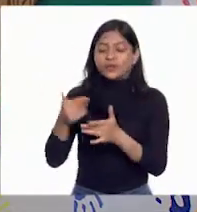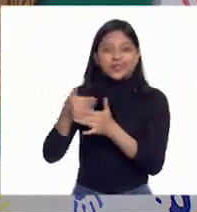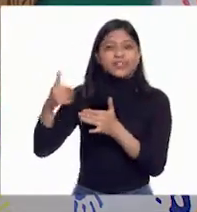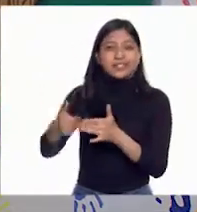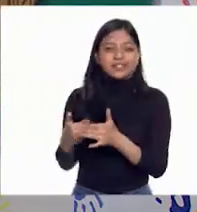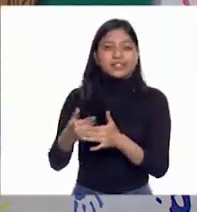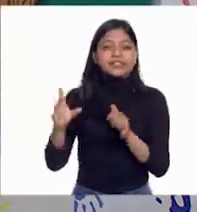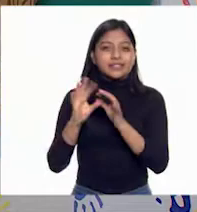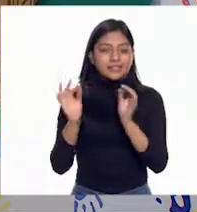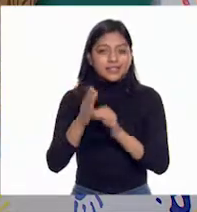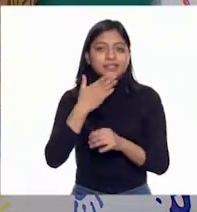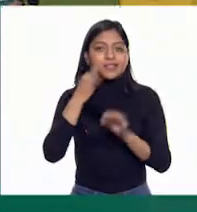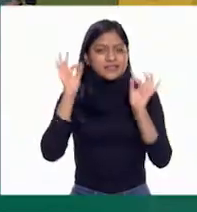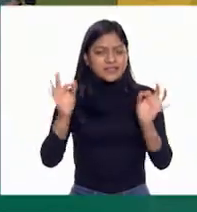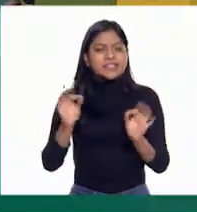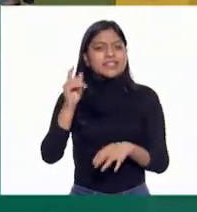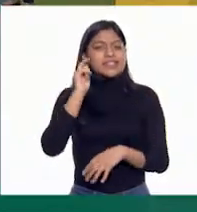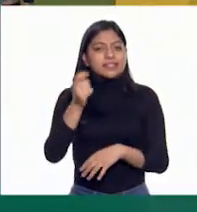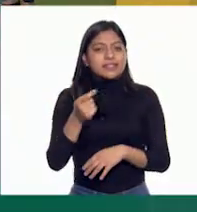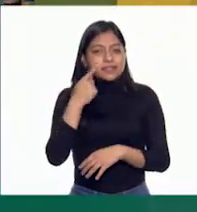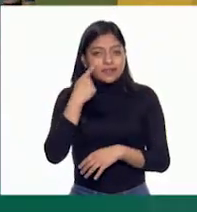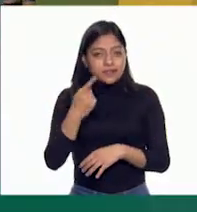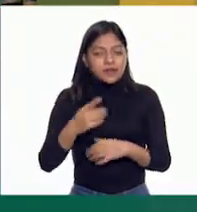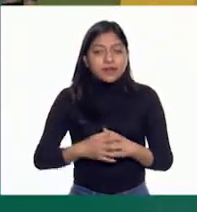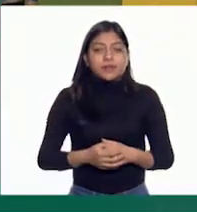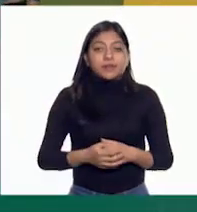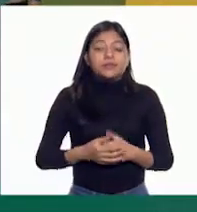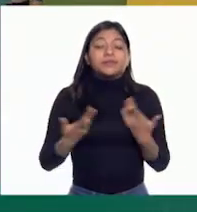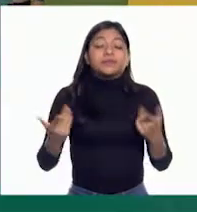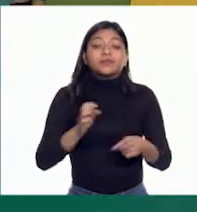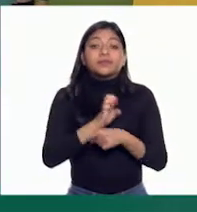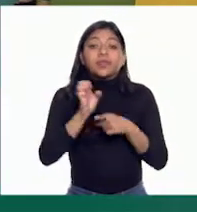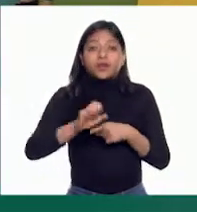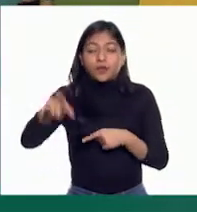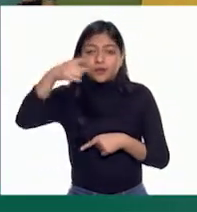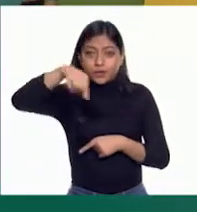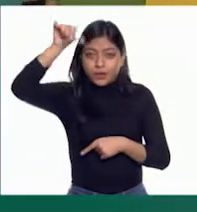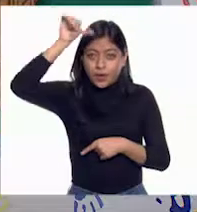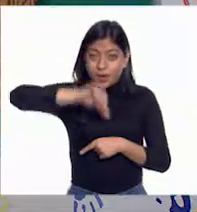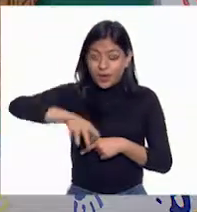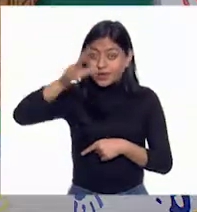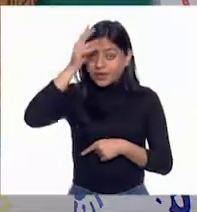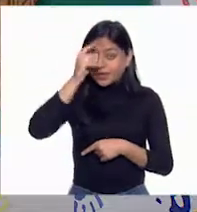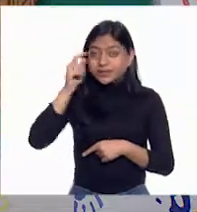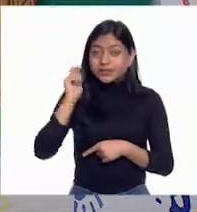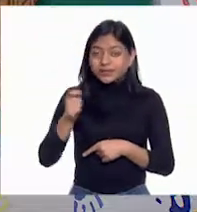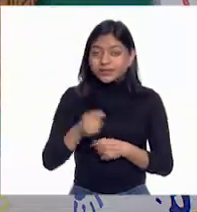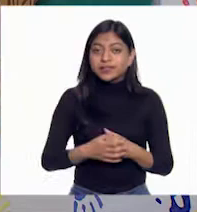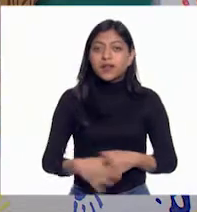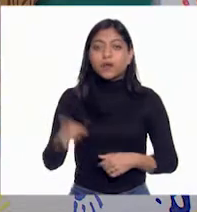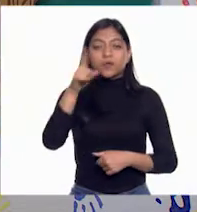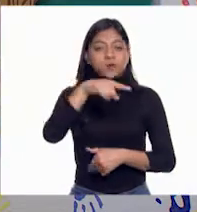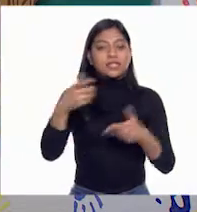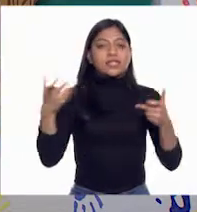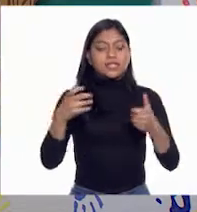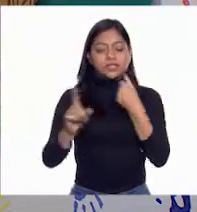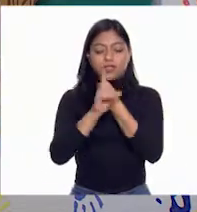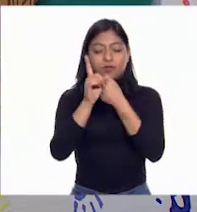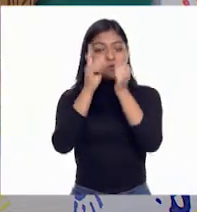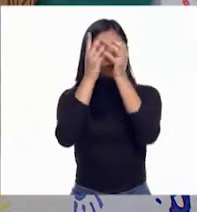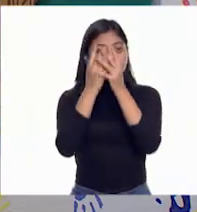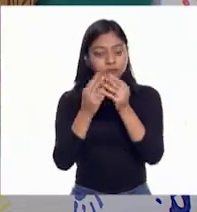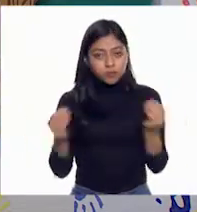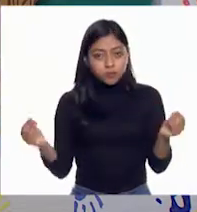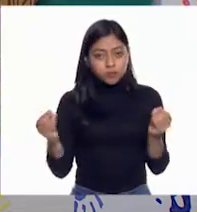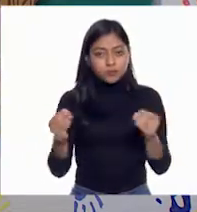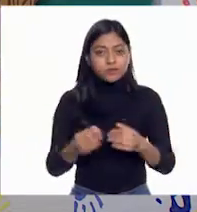explicaste muy, muy bien y dijiste por qué. Entonces, lo que aprenderemos el día de hoy es que para resolver los problemas, en este